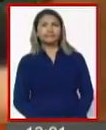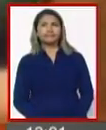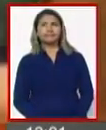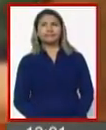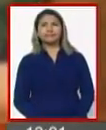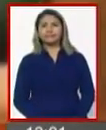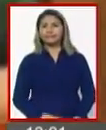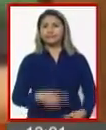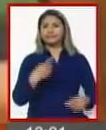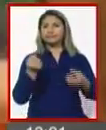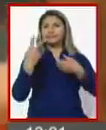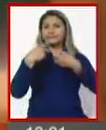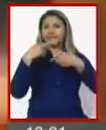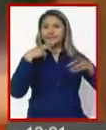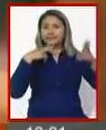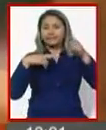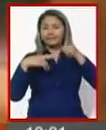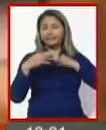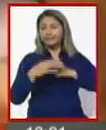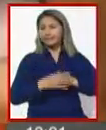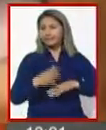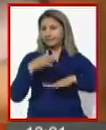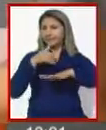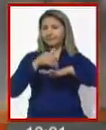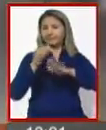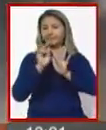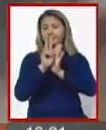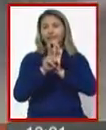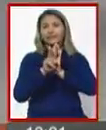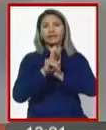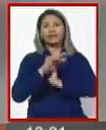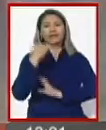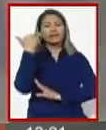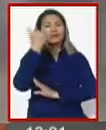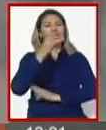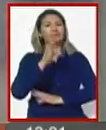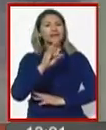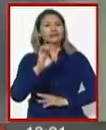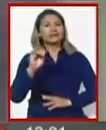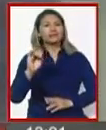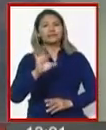Reporteros al Día, porque tú eres parte de la noticia. Envía tus imágenes al WhatsApp